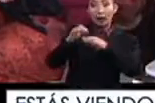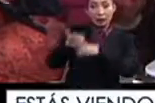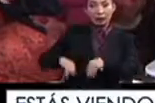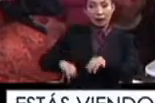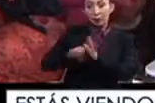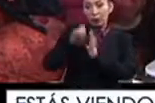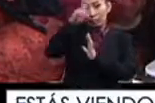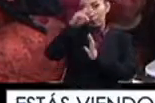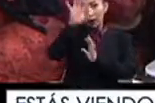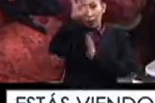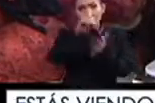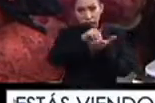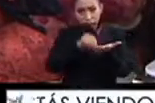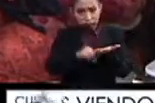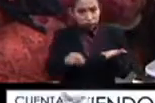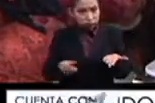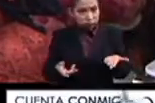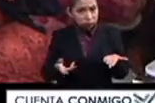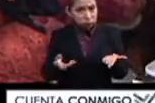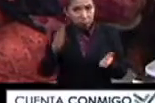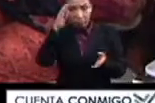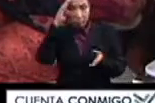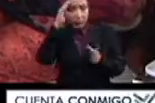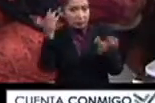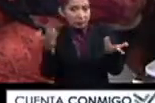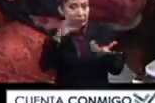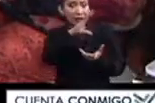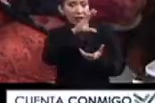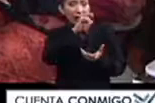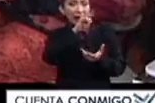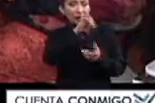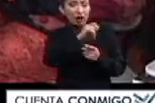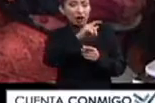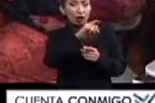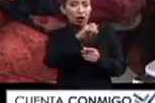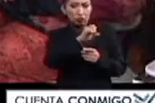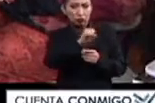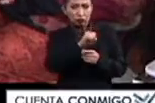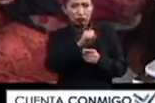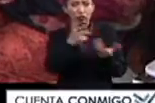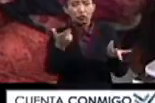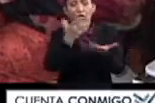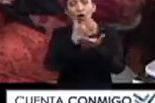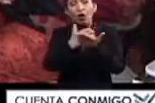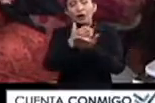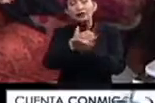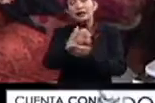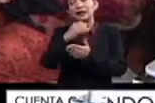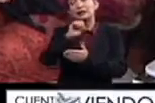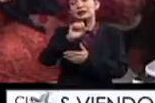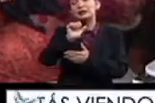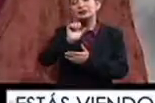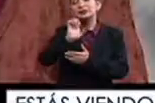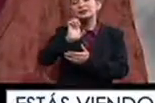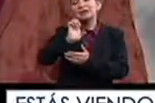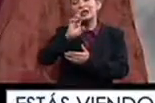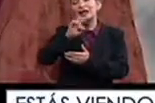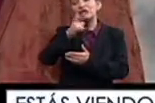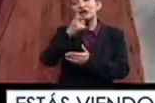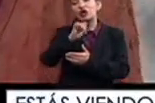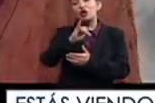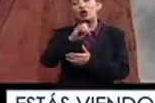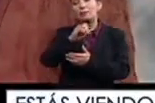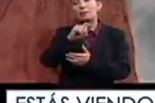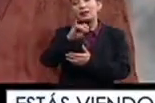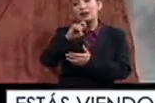el caso de México, ¿tiene sentido? Pensando en los clásicos, tú lanzaste una colección con Sergio Pitol.